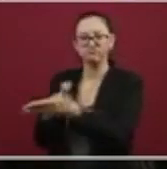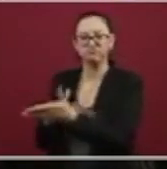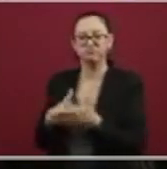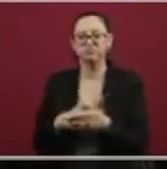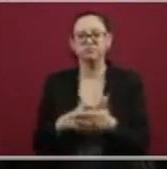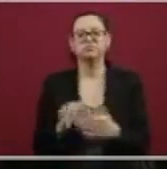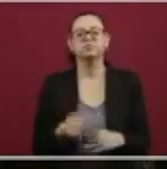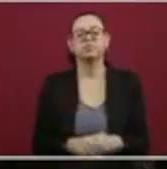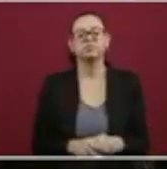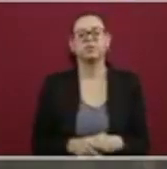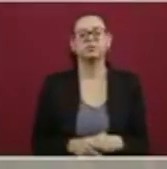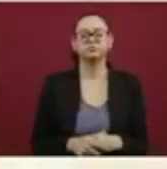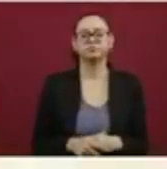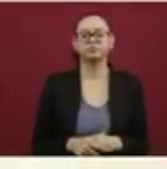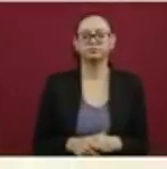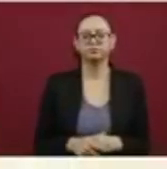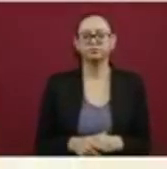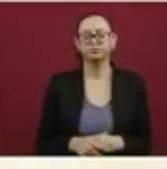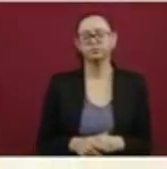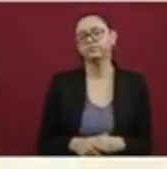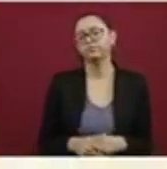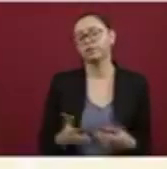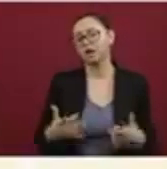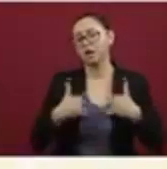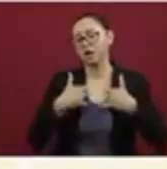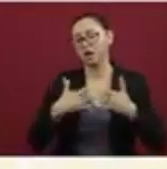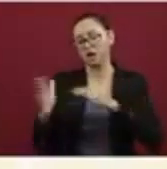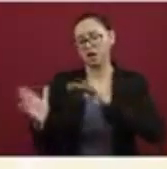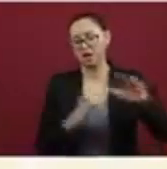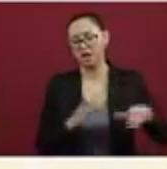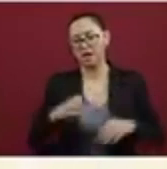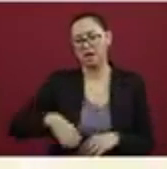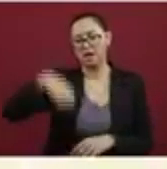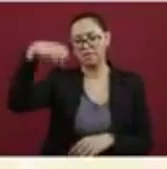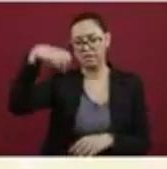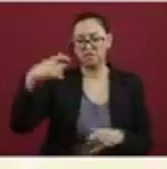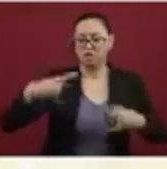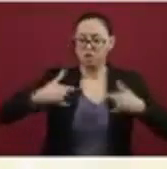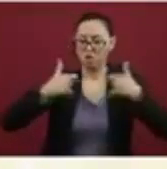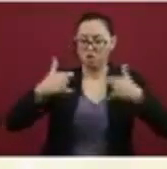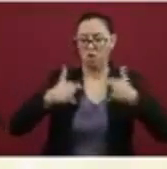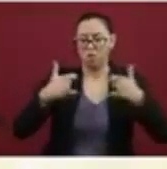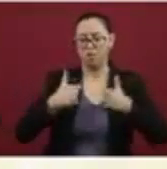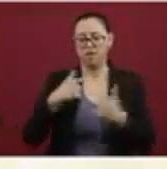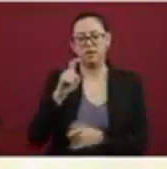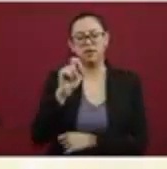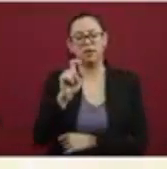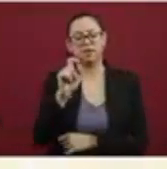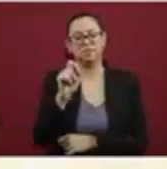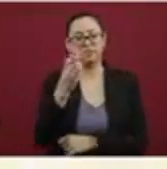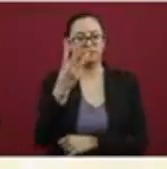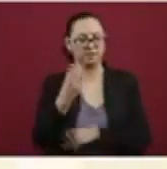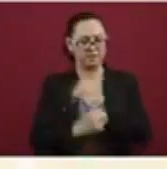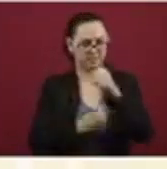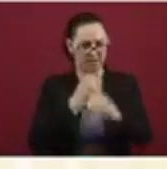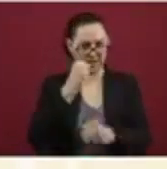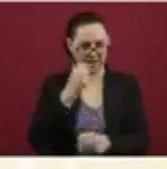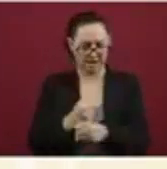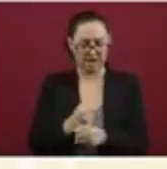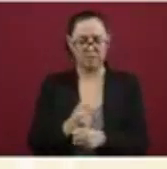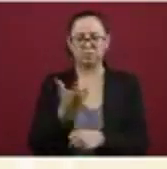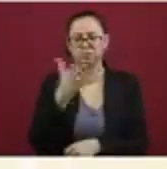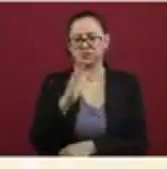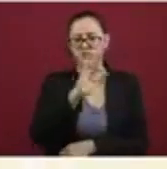edades, sobre todo lo que más tenemos son jóvenes de 23 años, es el 10%, y luego jóvenes